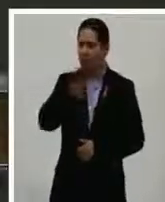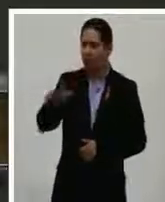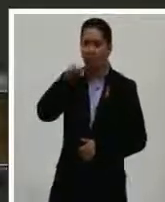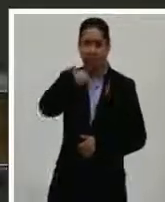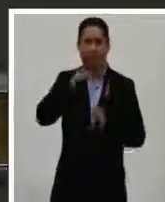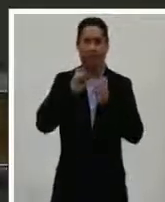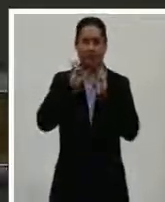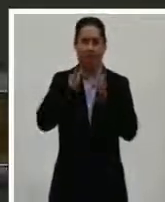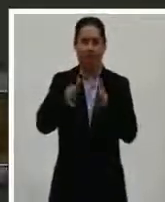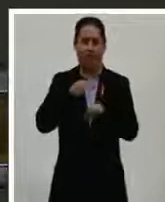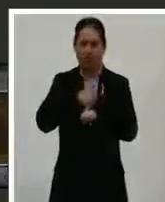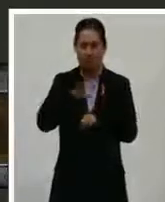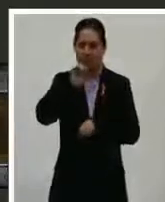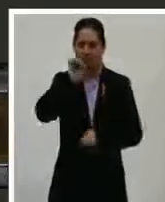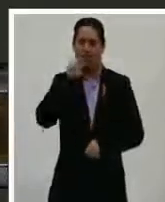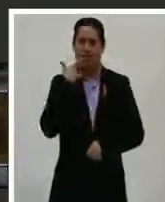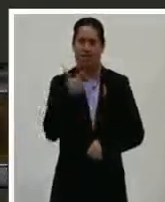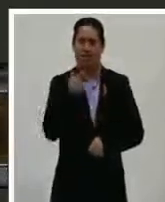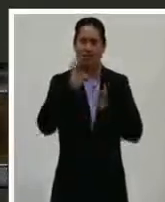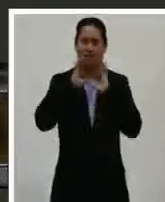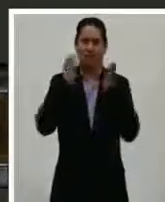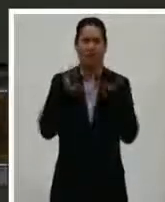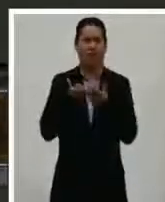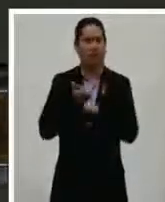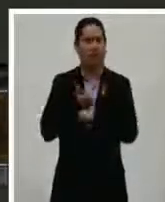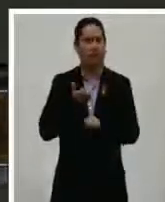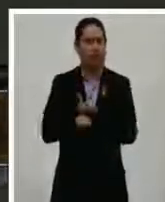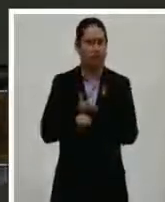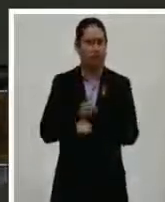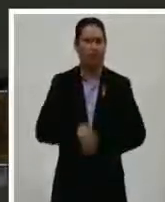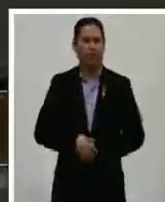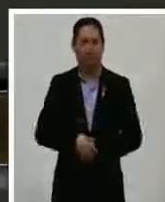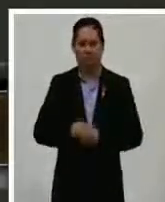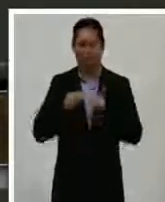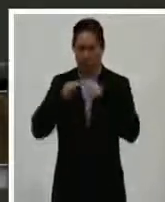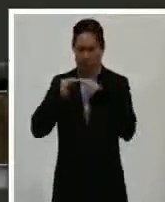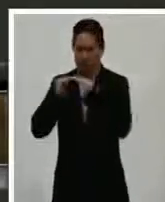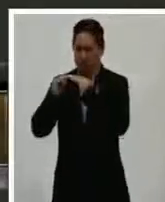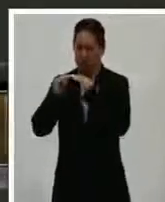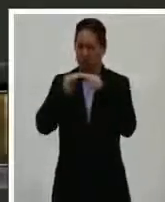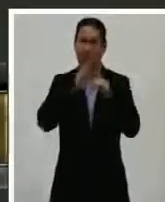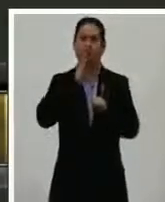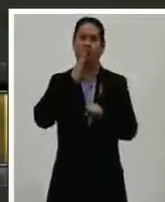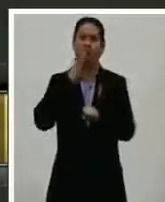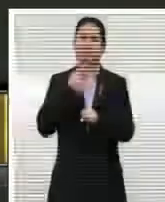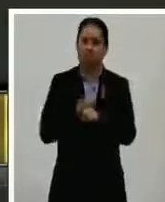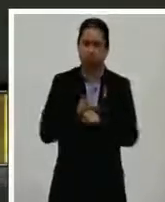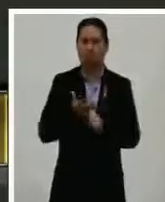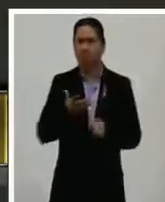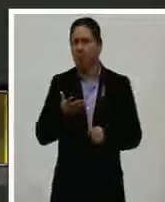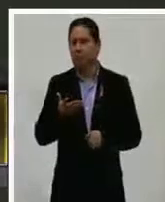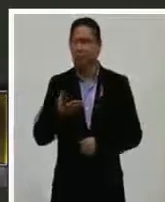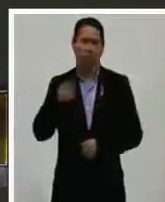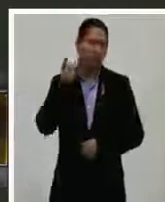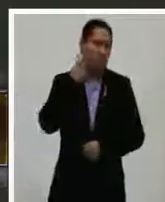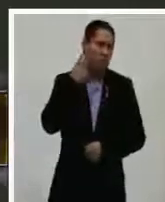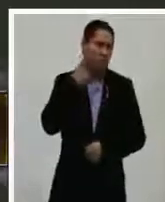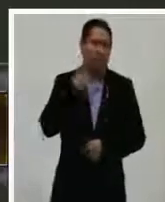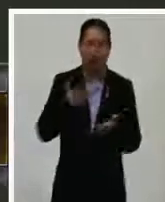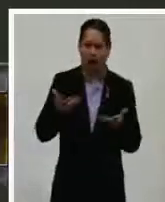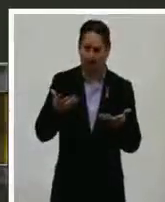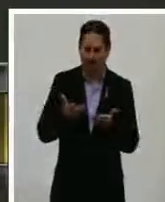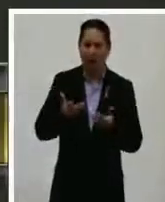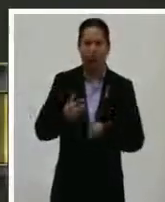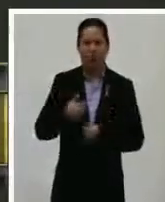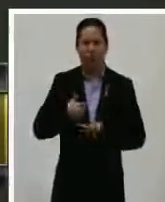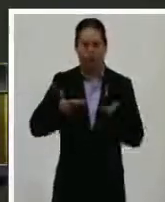ecos de esta sexagésima séptima legislatura en un acto de congruencia y responsabilidad política hicimos lo propio